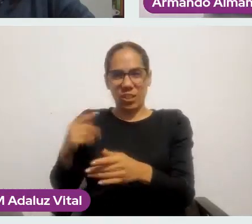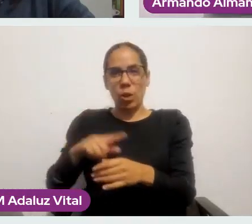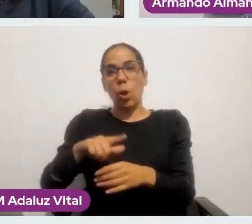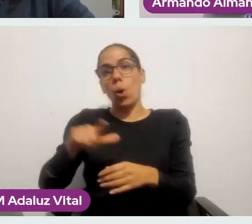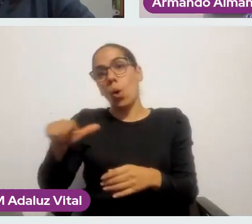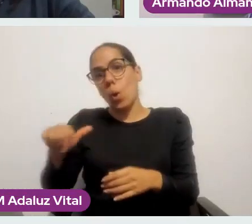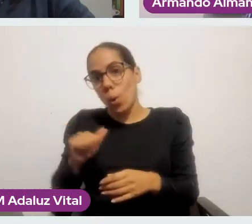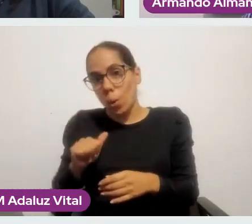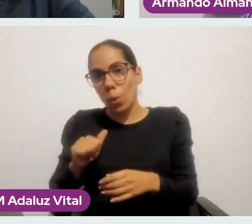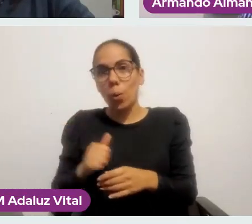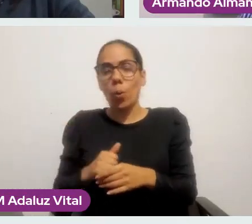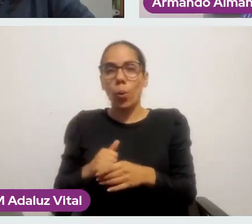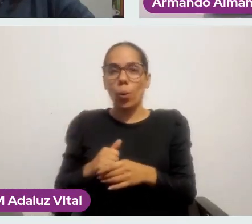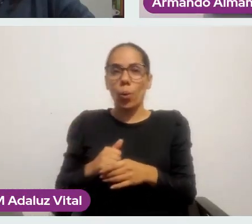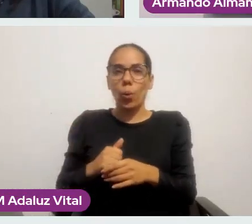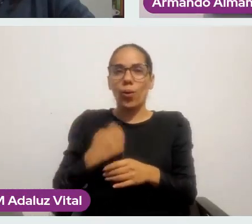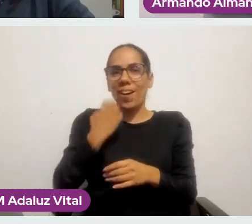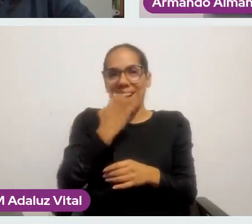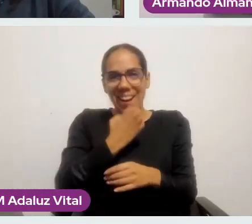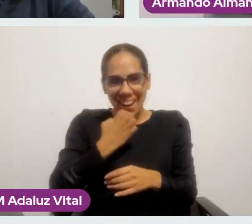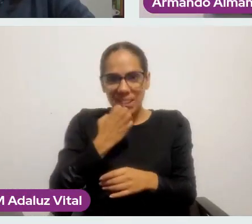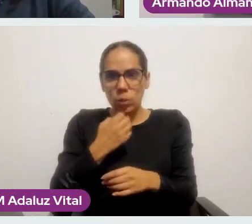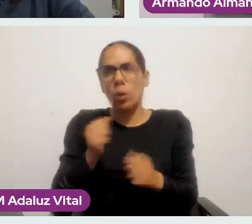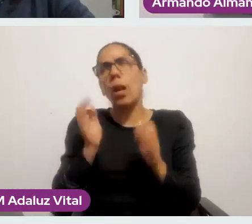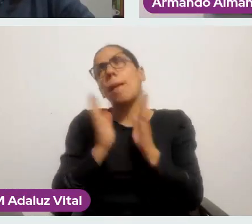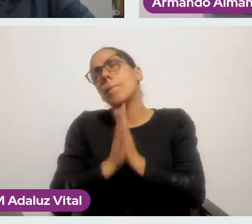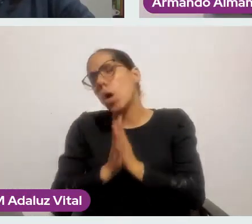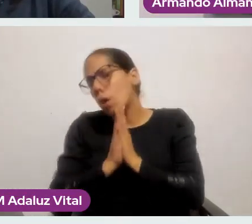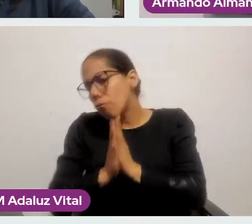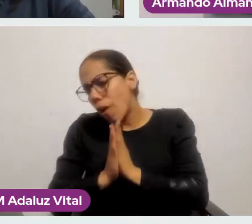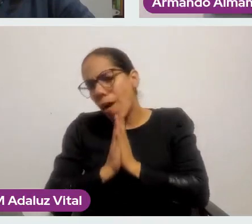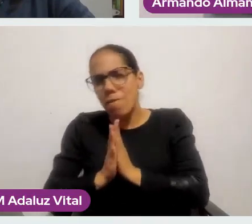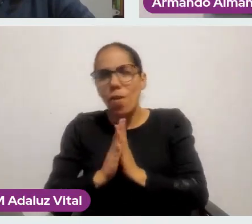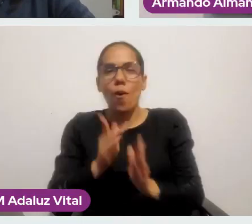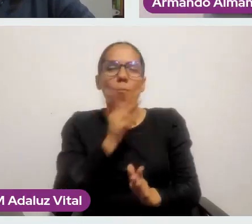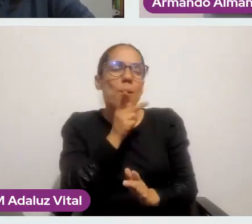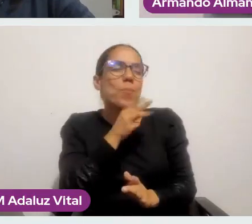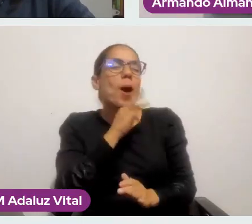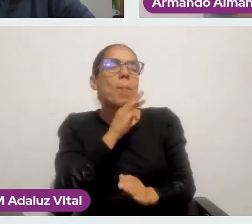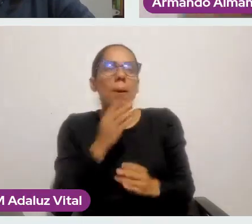educadoras, oiga, le encargo mucho a mi hijo, de verdad se lo encargo mucho.